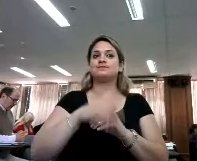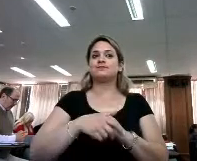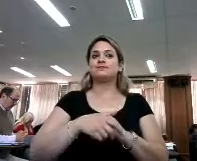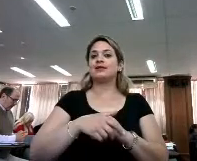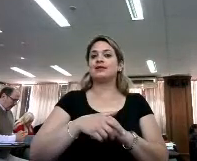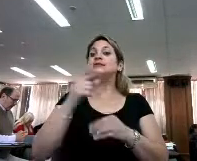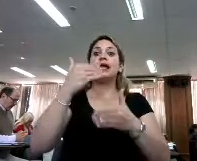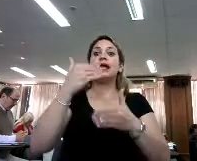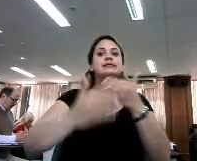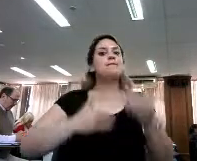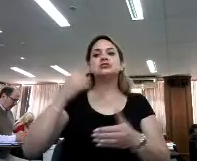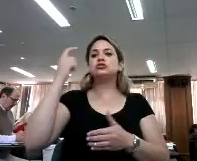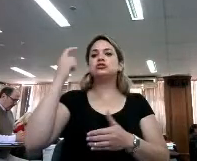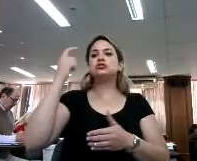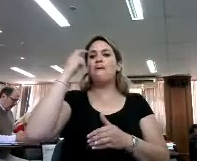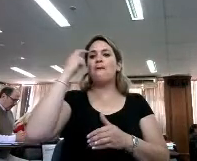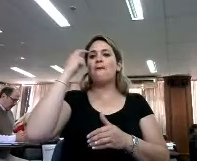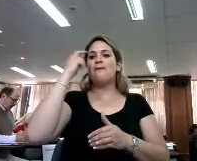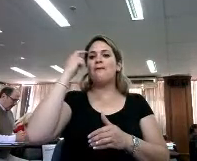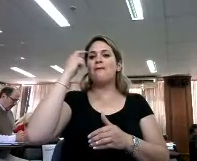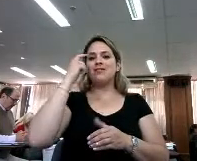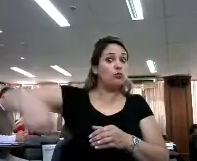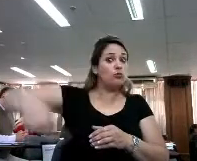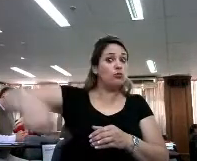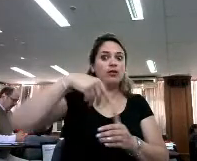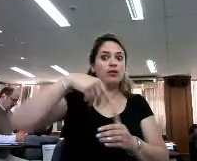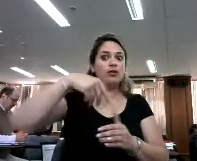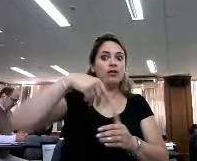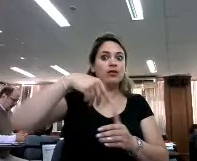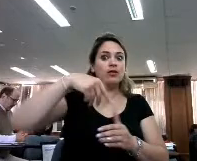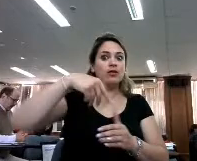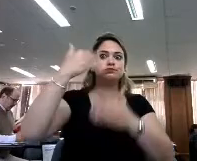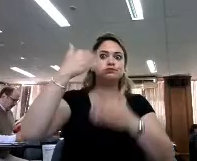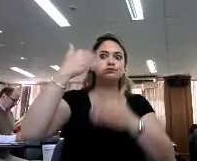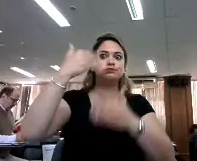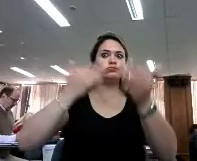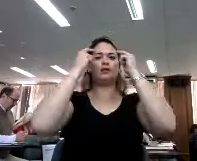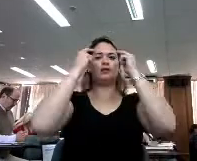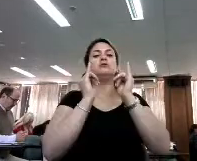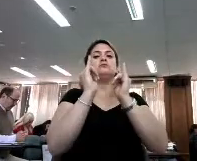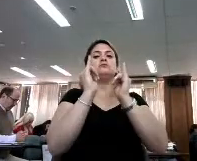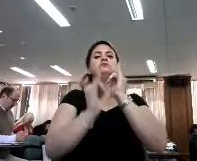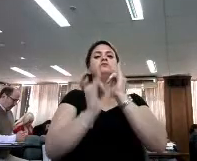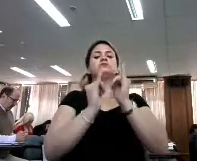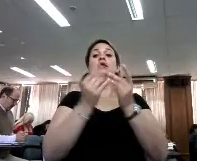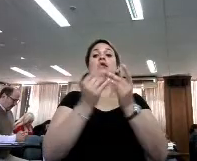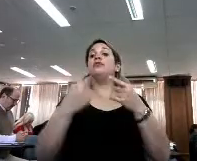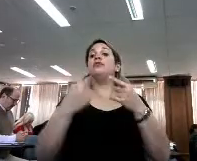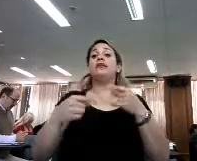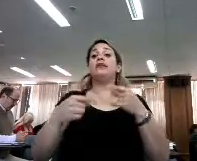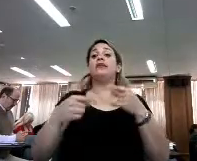de ese proceso mental creativo que ustedes desarrollan y materializan y expresan a través de.